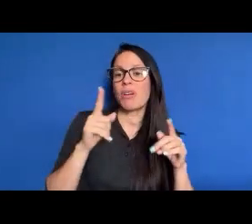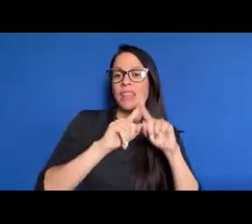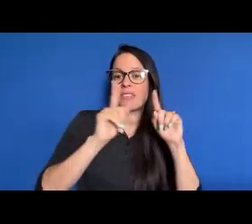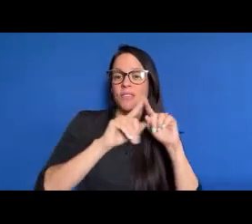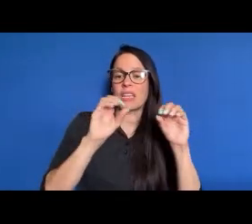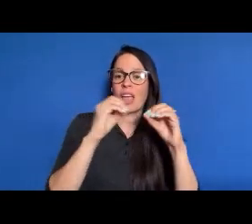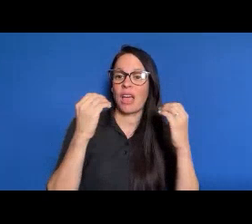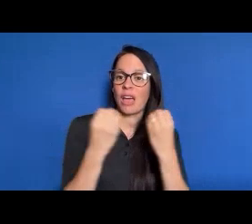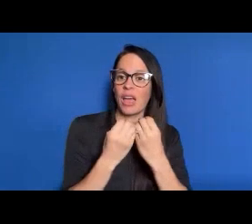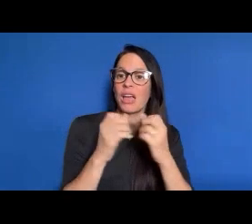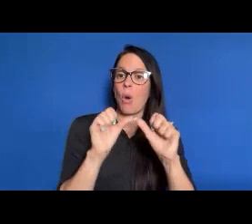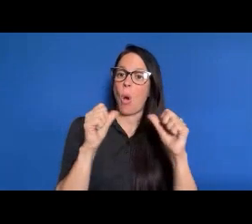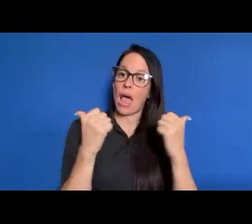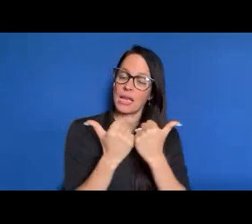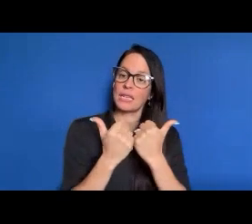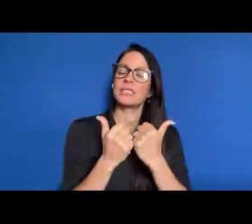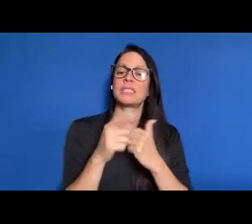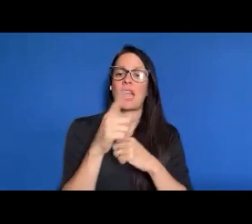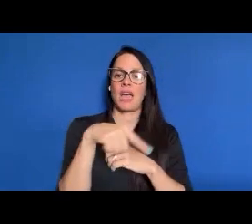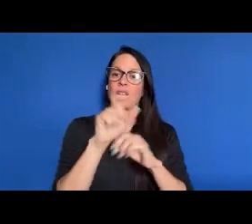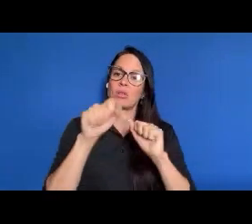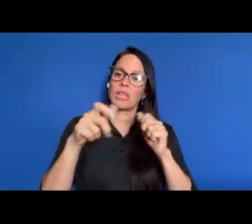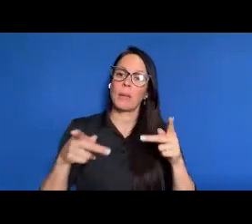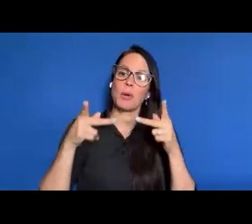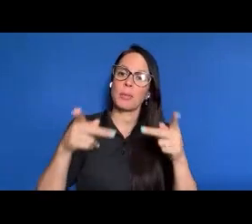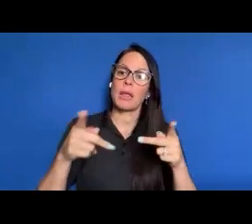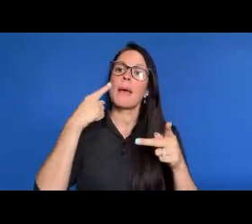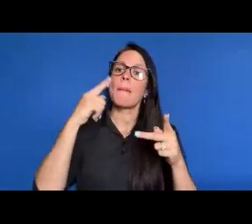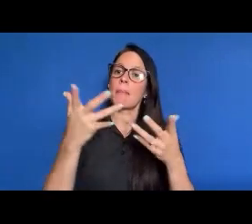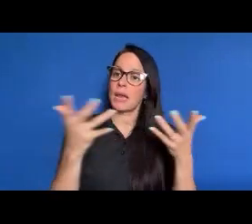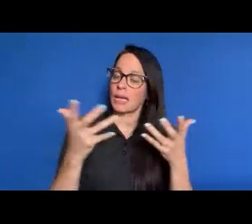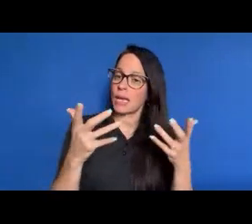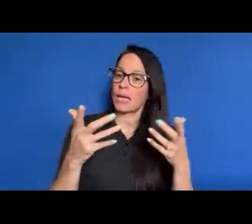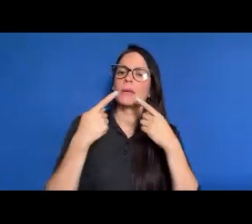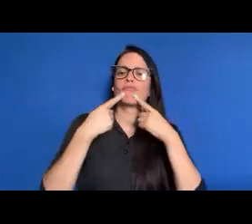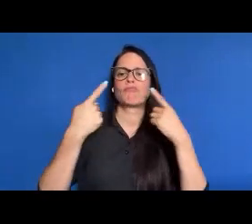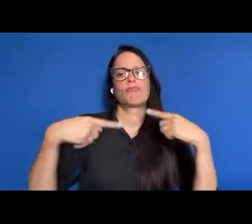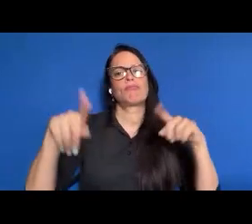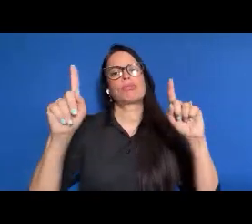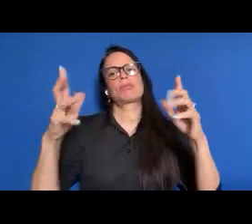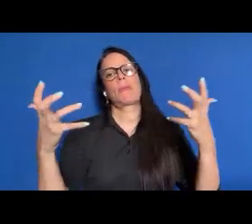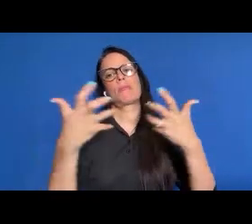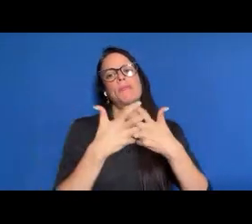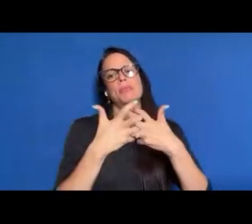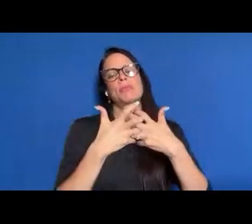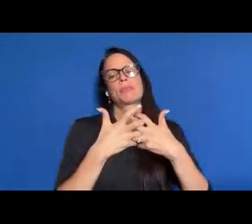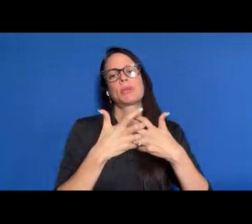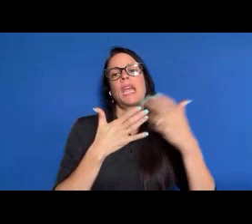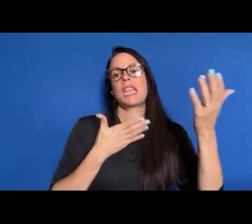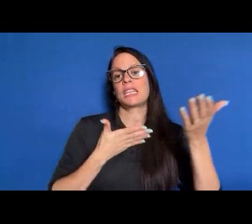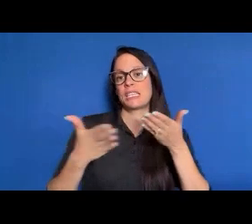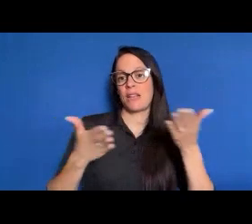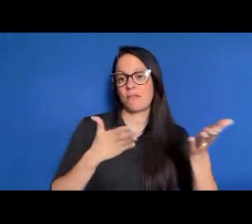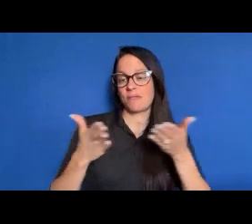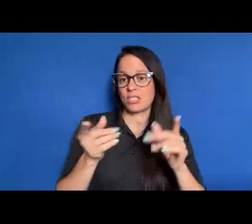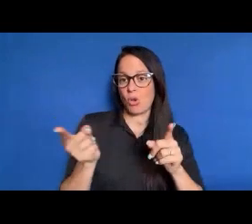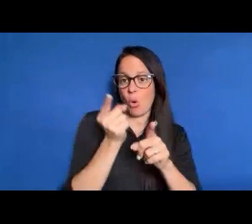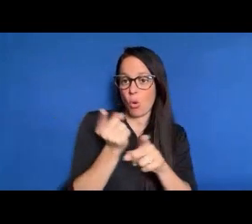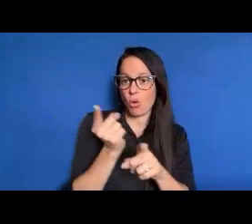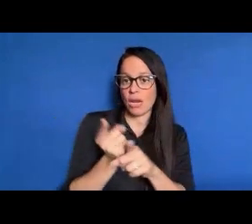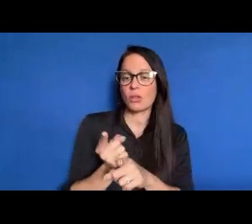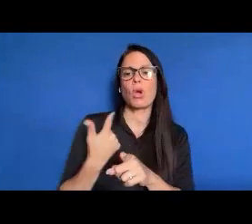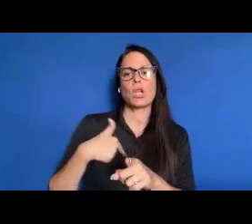estas estrategias que ellos proponen en estas propuestas puedan llegar a desembocar en el servicio correcto y poder expandir